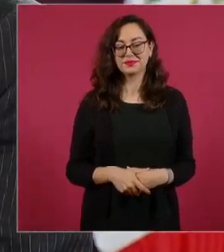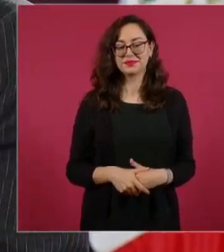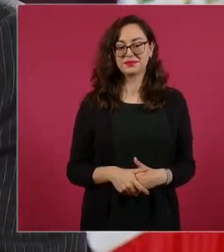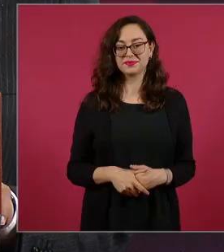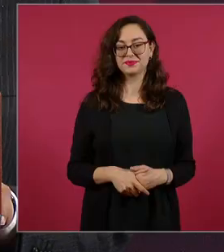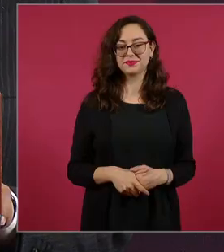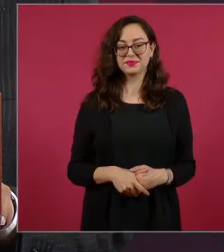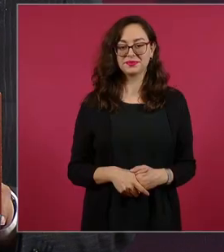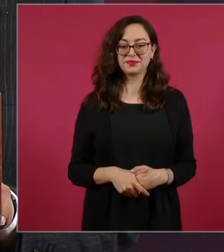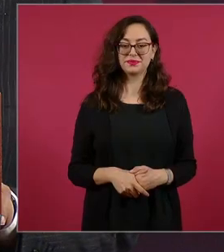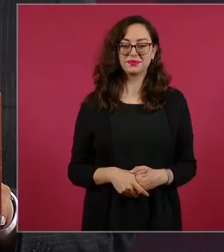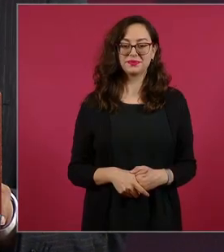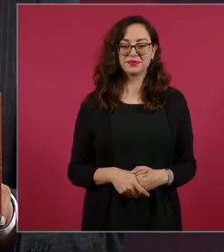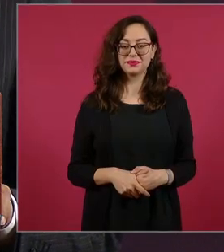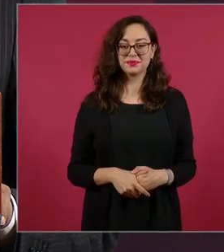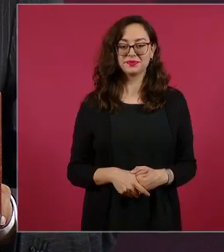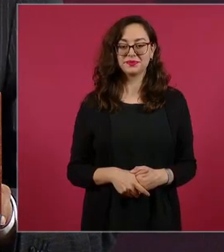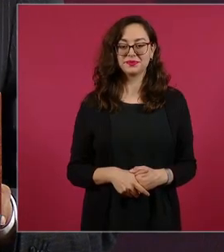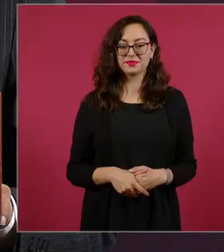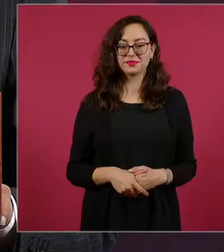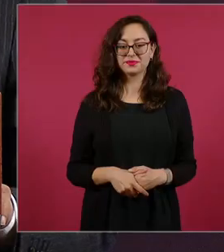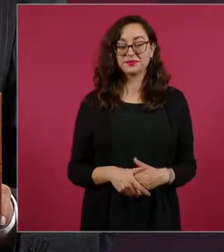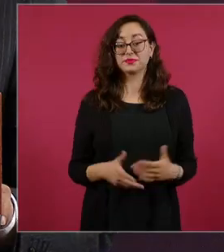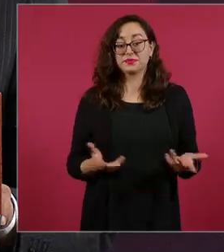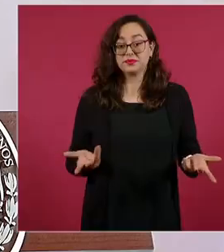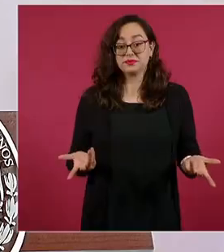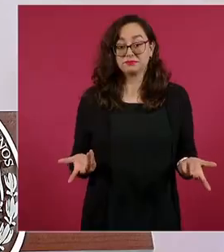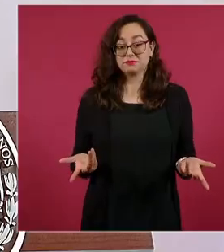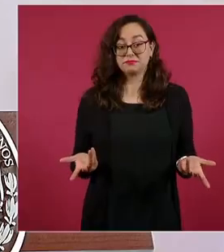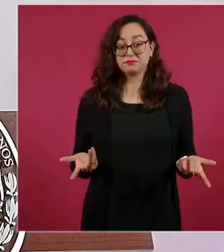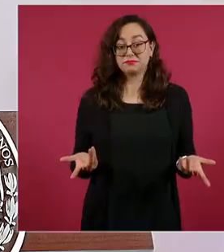Y Ya